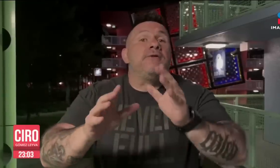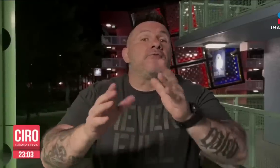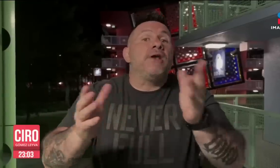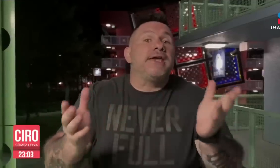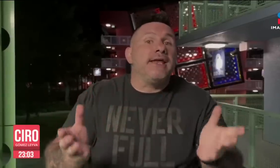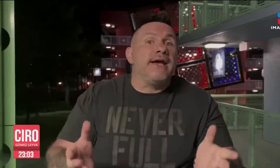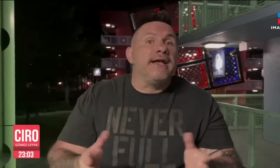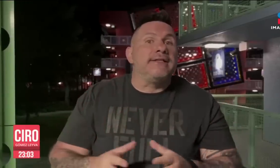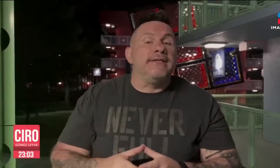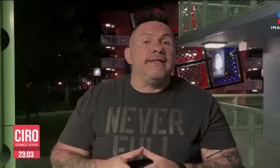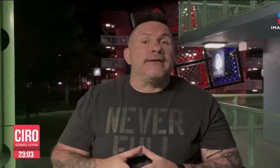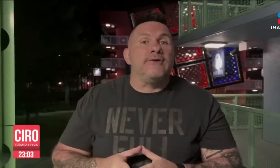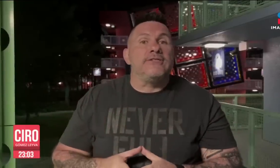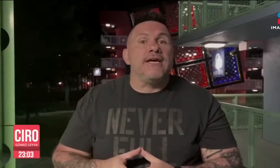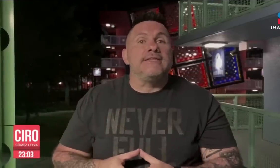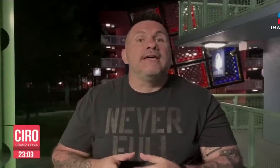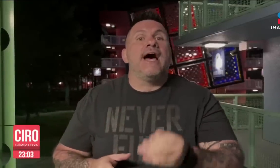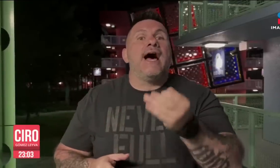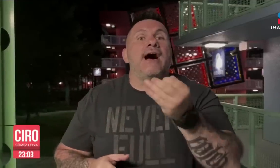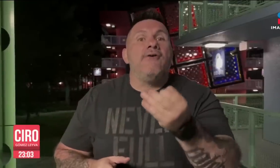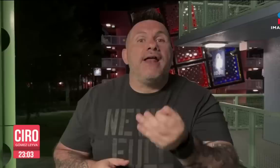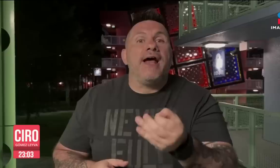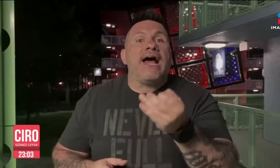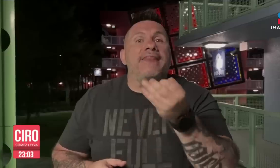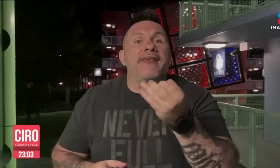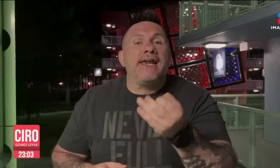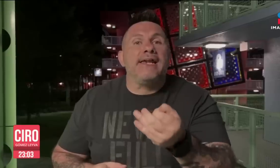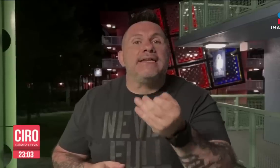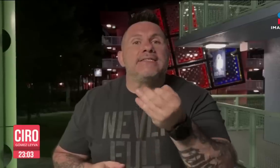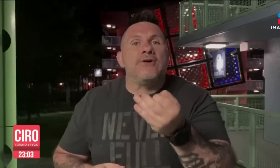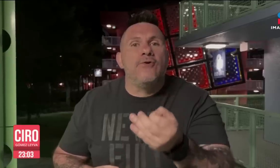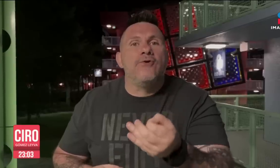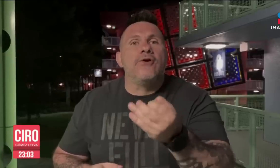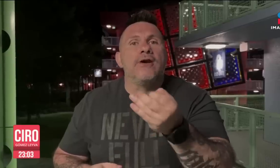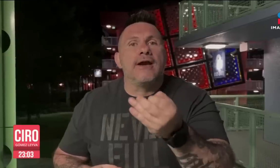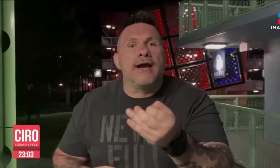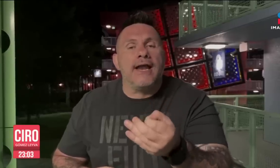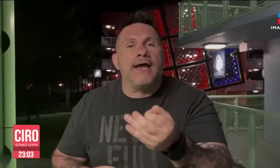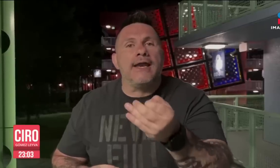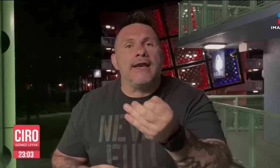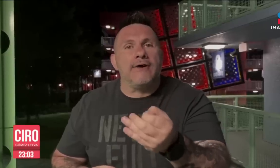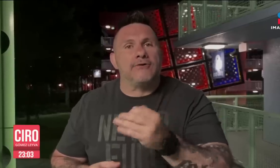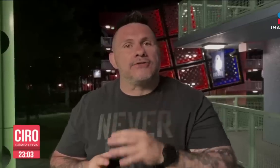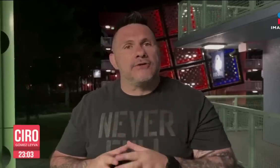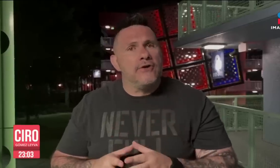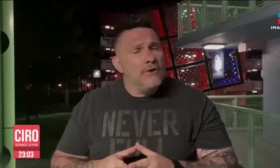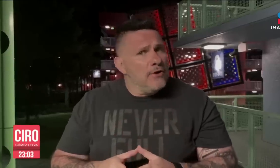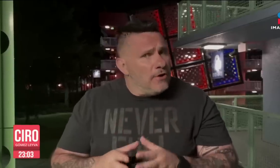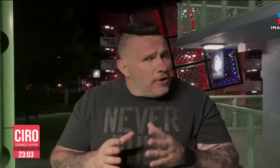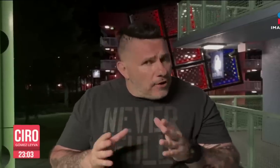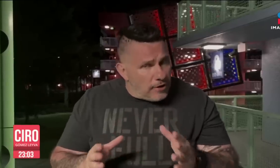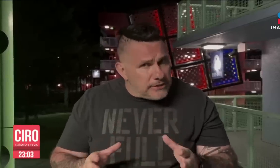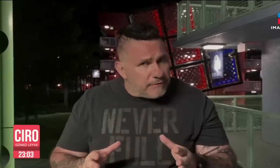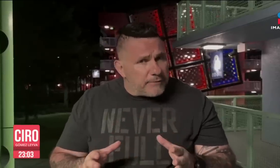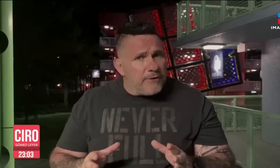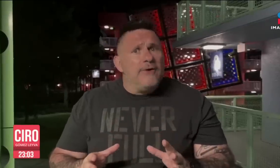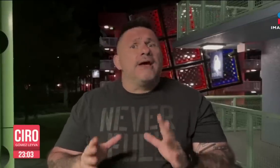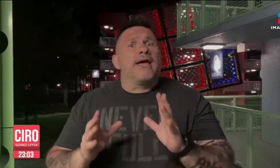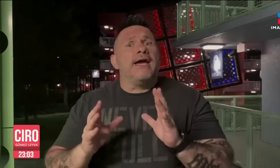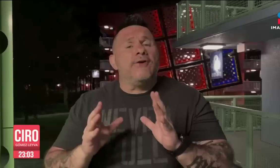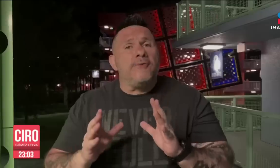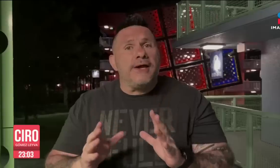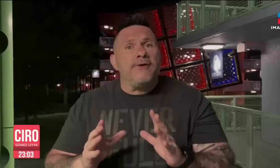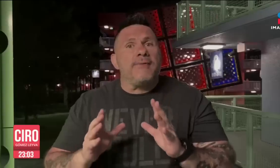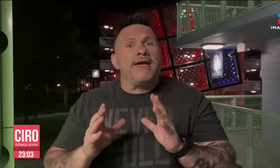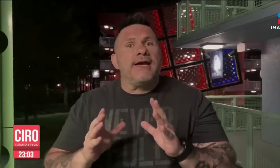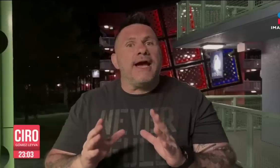y cualquier cantidad de cosas. Ahora darles un gran negocio. Hoy se informó